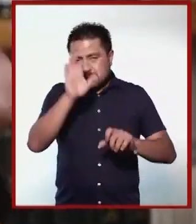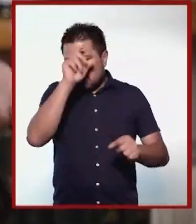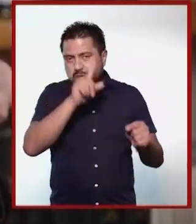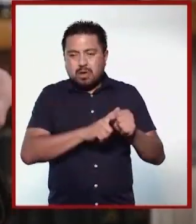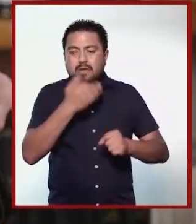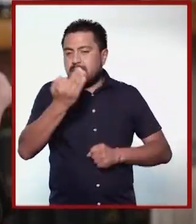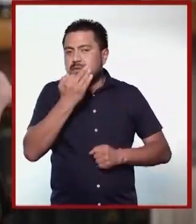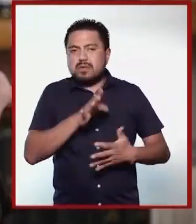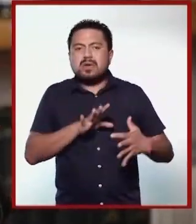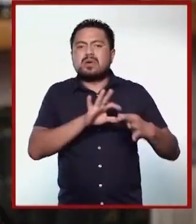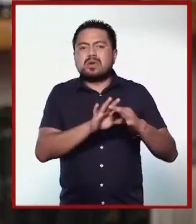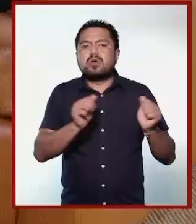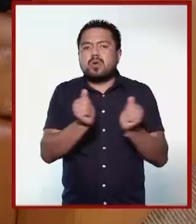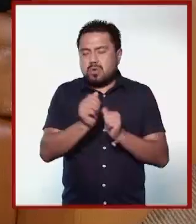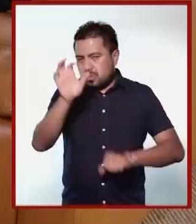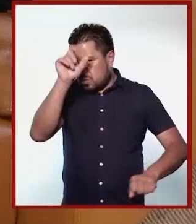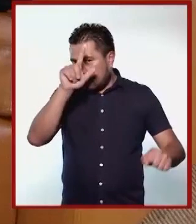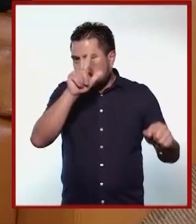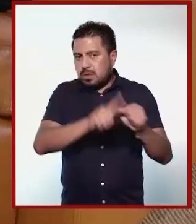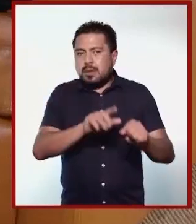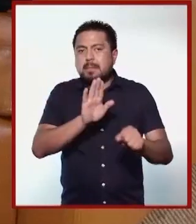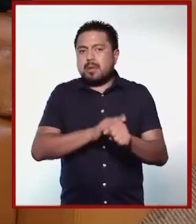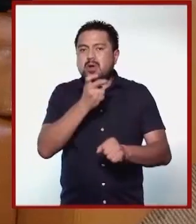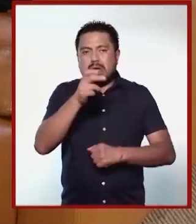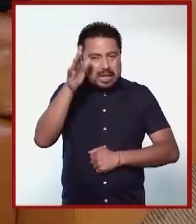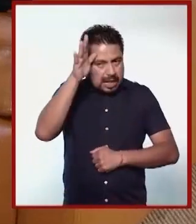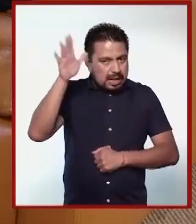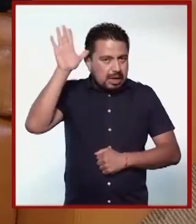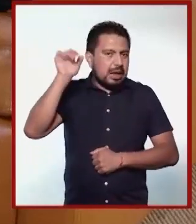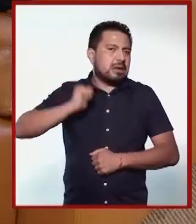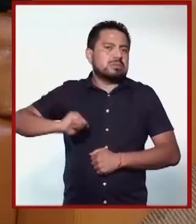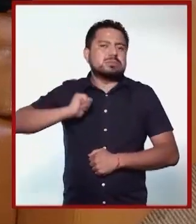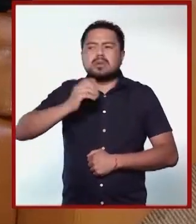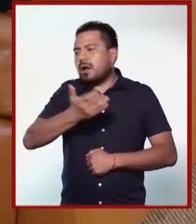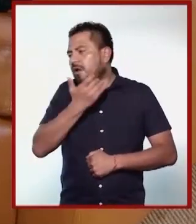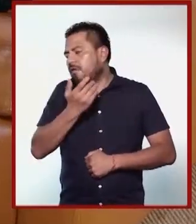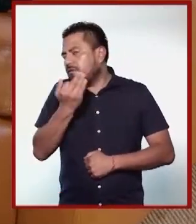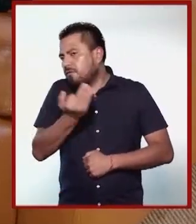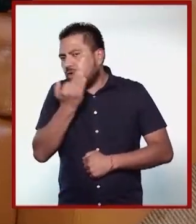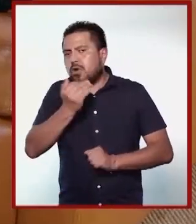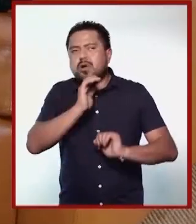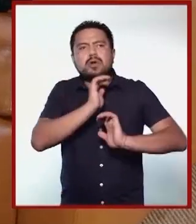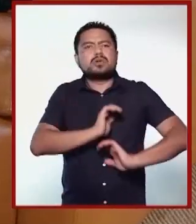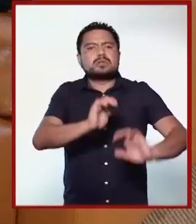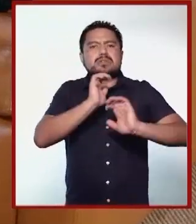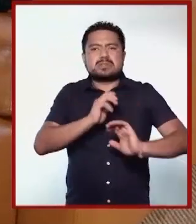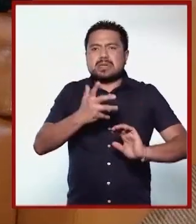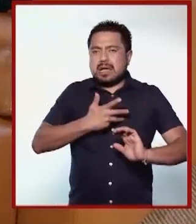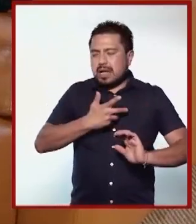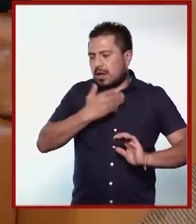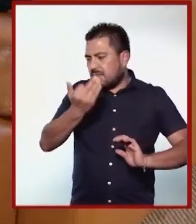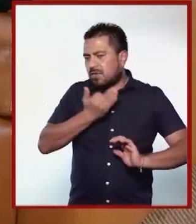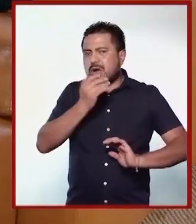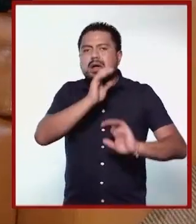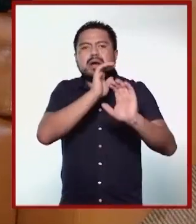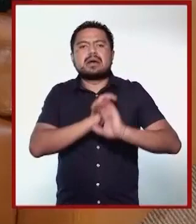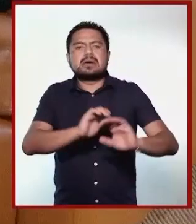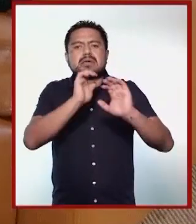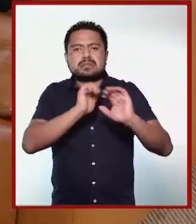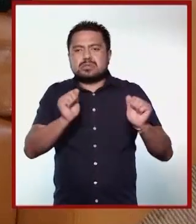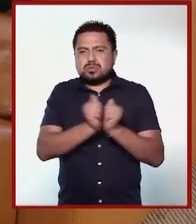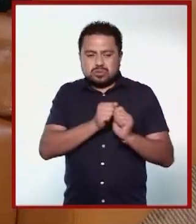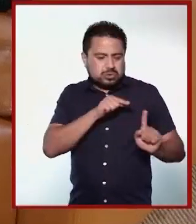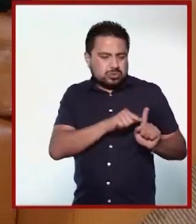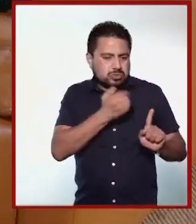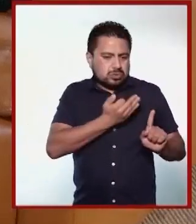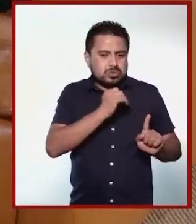flores pertenecen a la cultura. Por eso los aztecas tenían la tradición de flor y canto, tener una flor y cantarle a la flor.